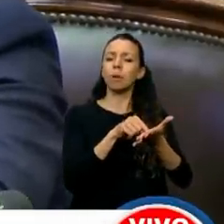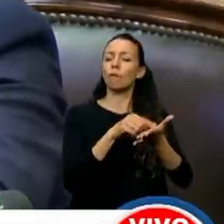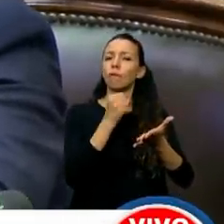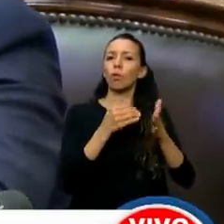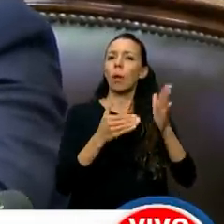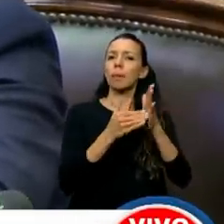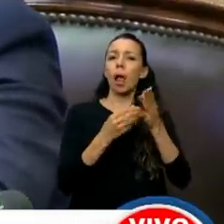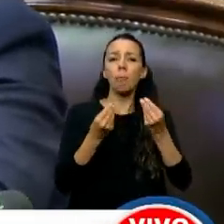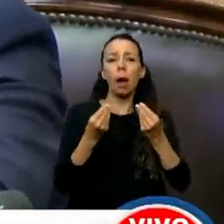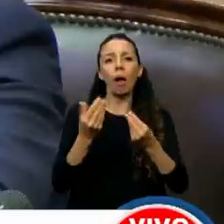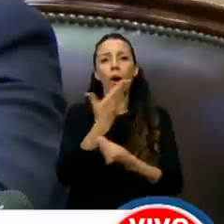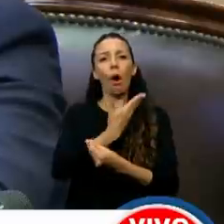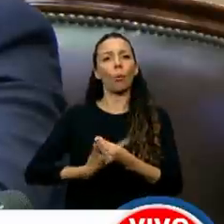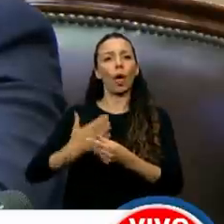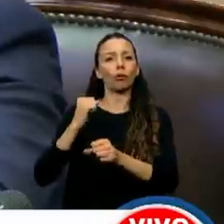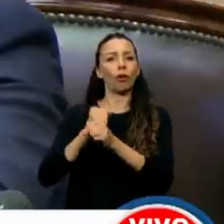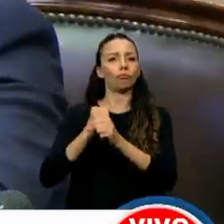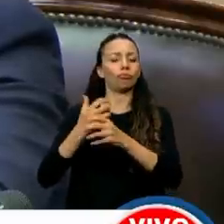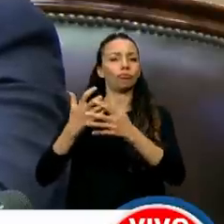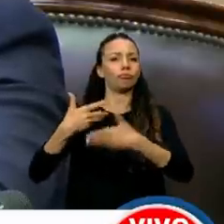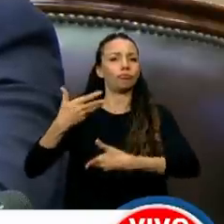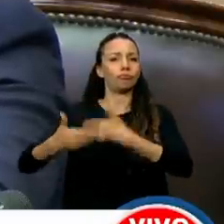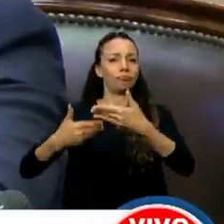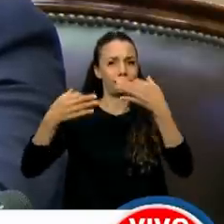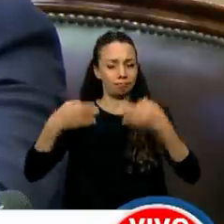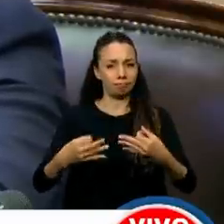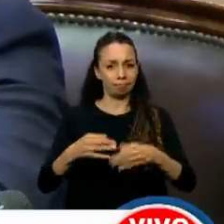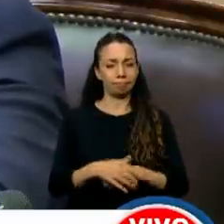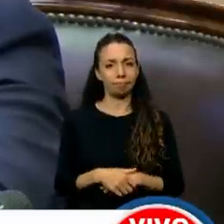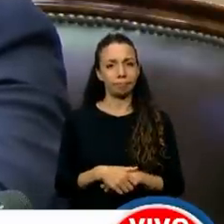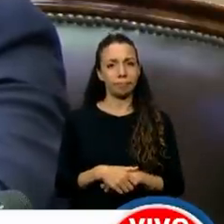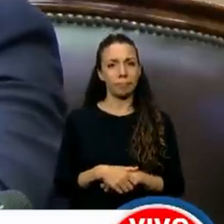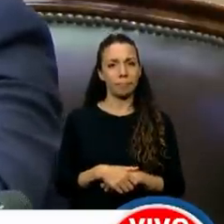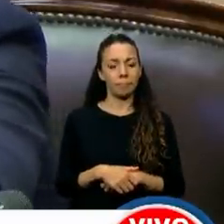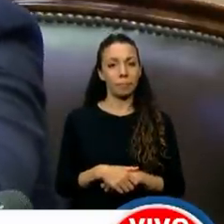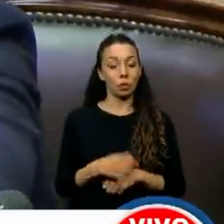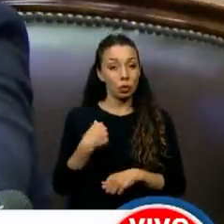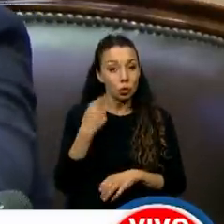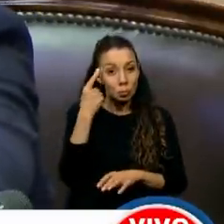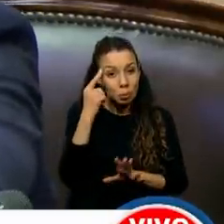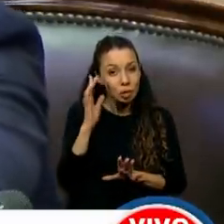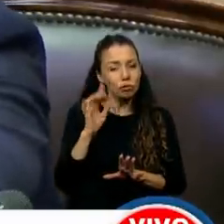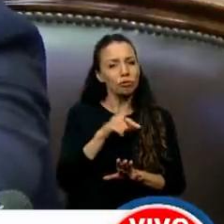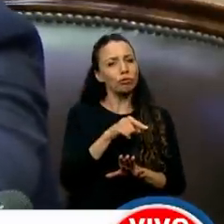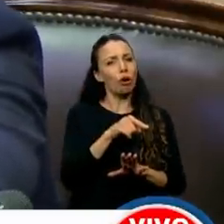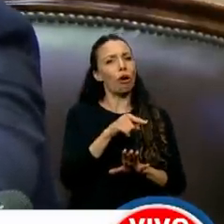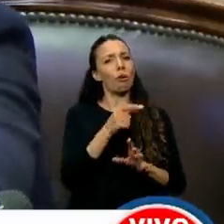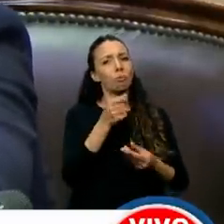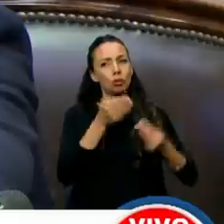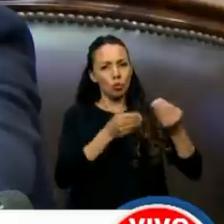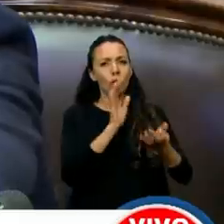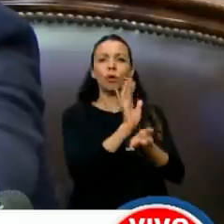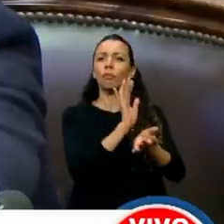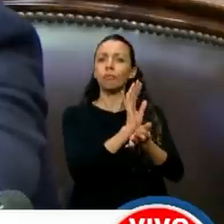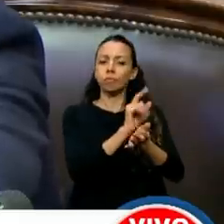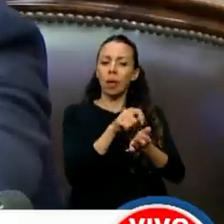gobierno y de hecho creo que apunta a parte del desarrollo que necesitan